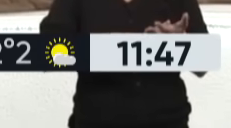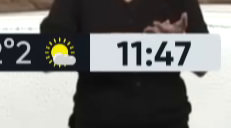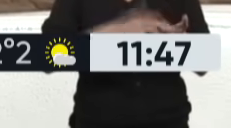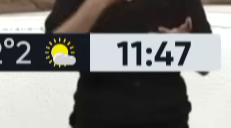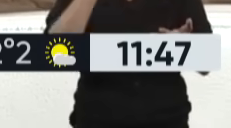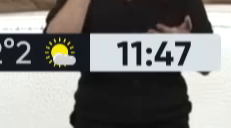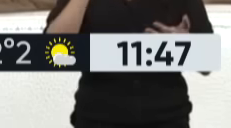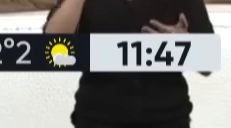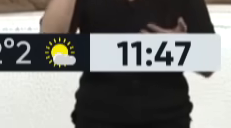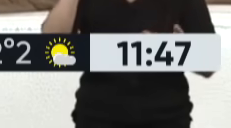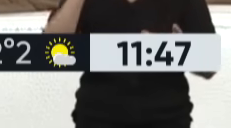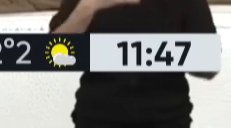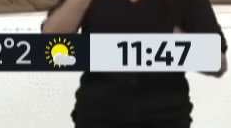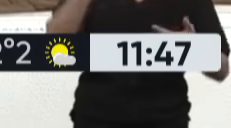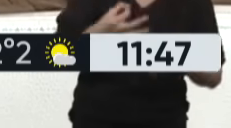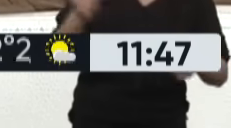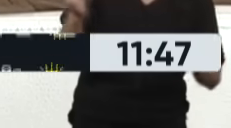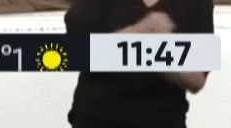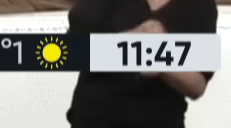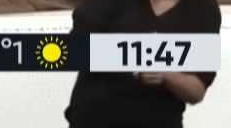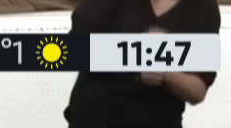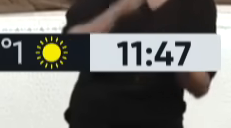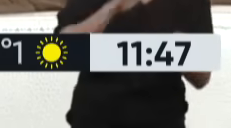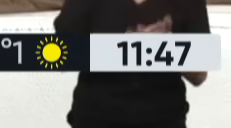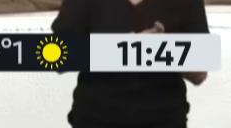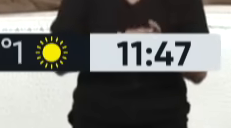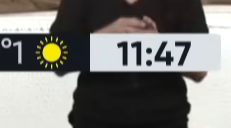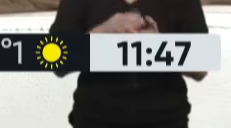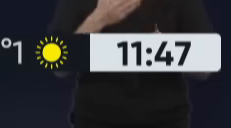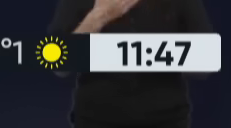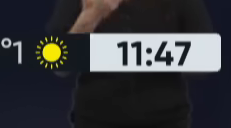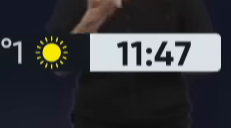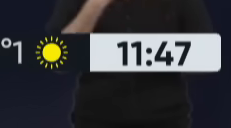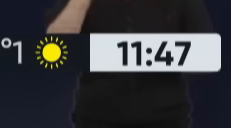ciudadanos que no coinciden con la ideología de la Libertad Avanza.